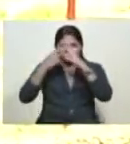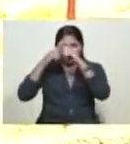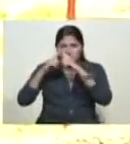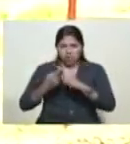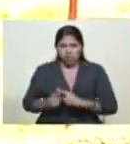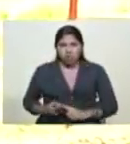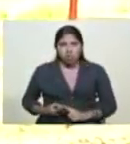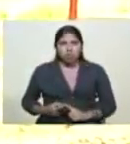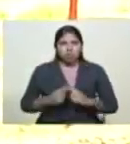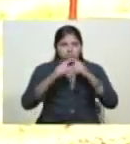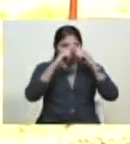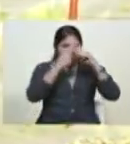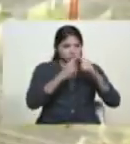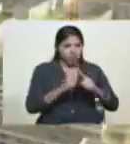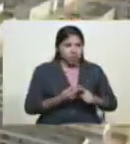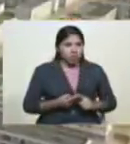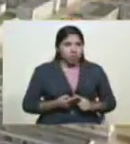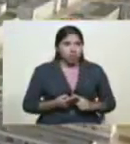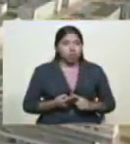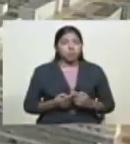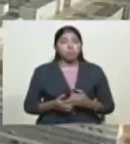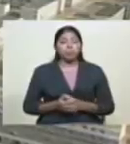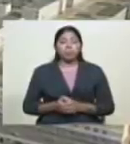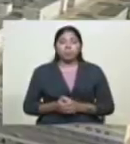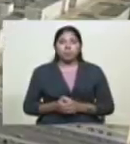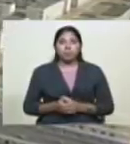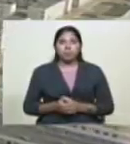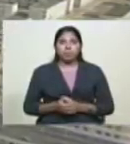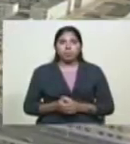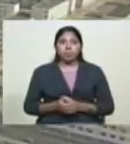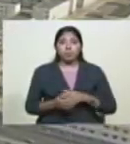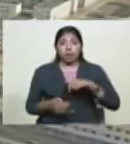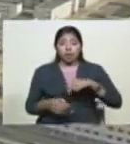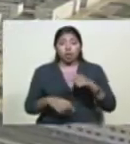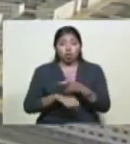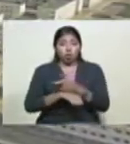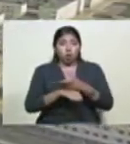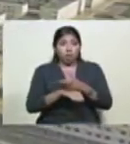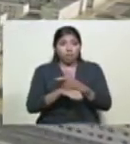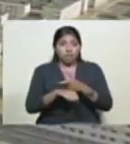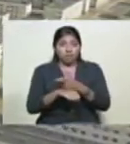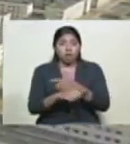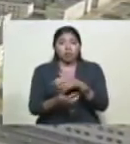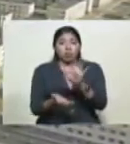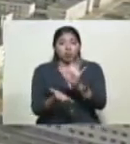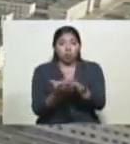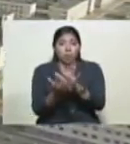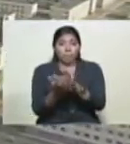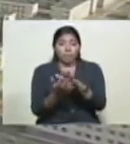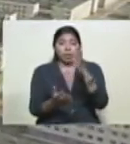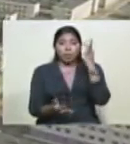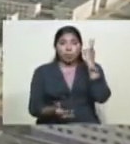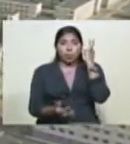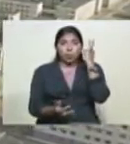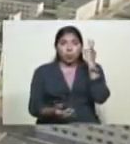entregado a la protectora de Nueva Esparta, la compañera Marlene Contreras,